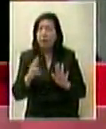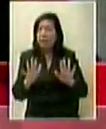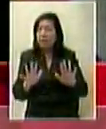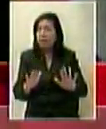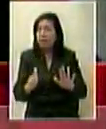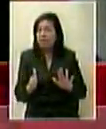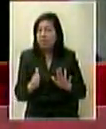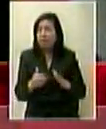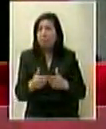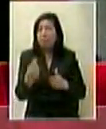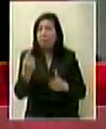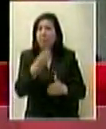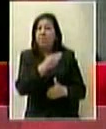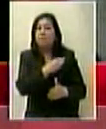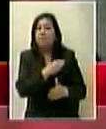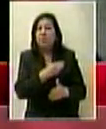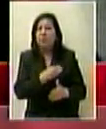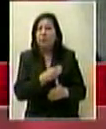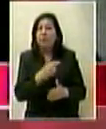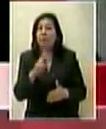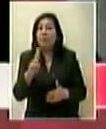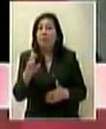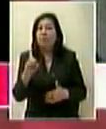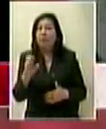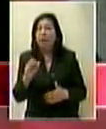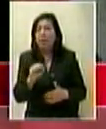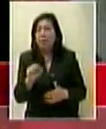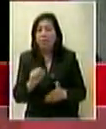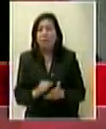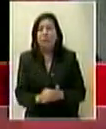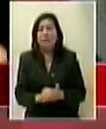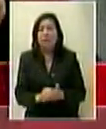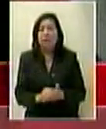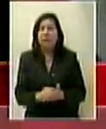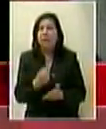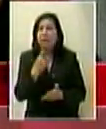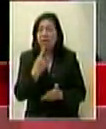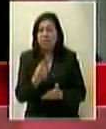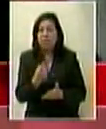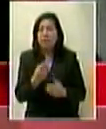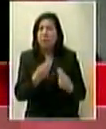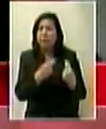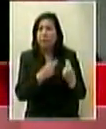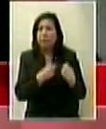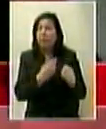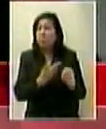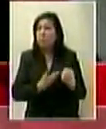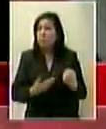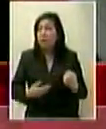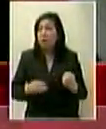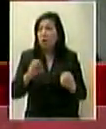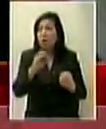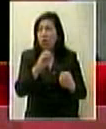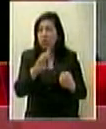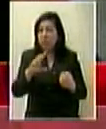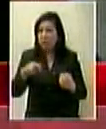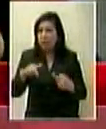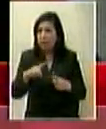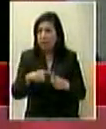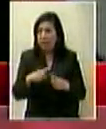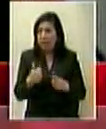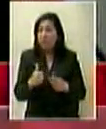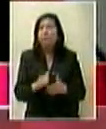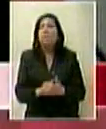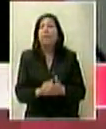2012-2016. El Premier Valdés ha anunciado y ratificamos el compromiso del presidente Ollanta Humala de que